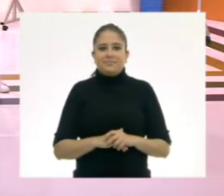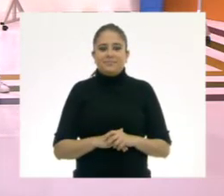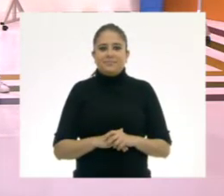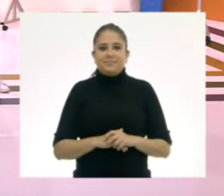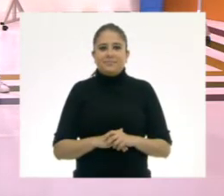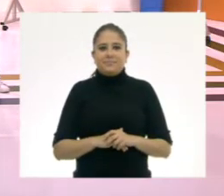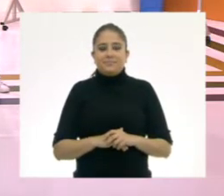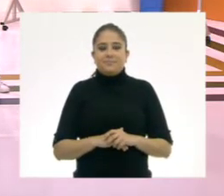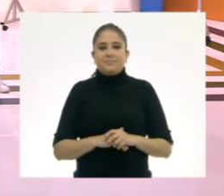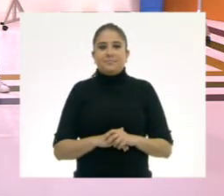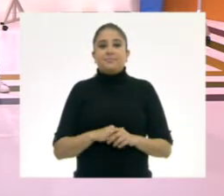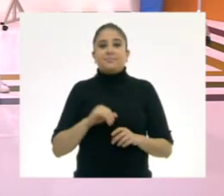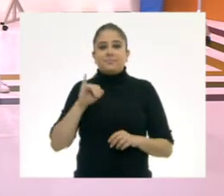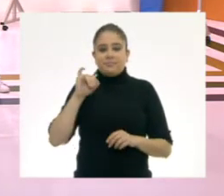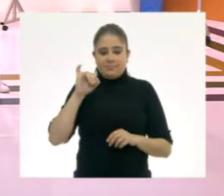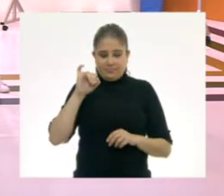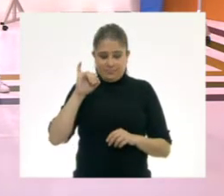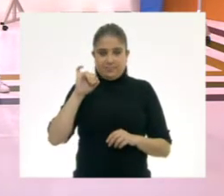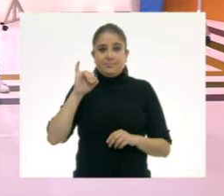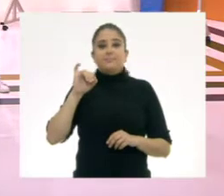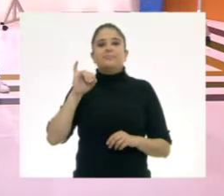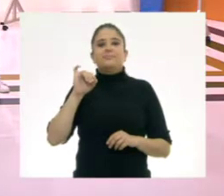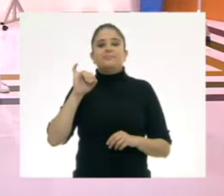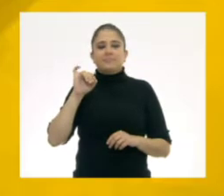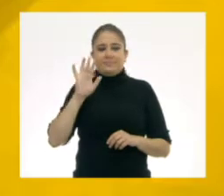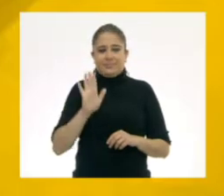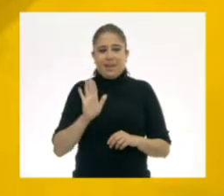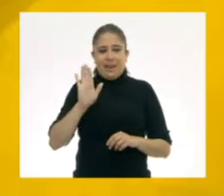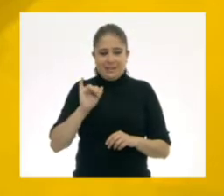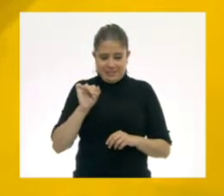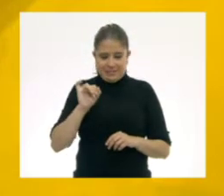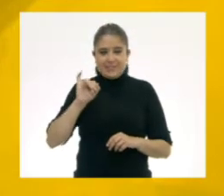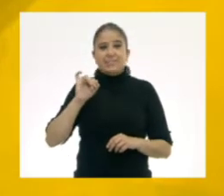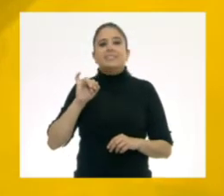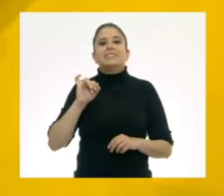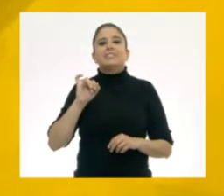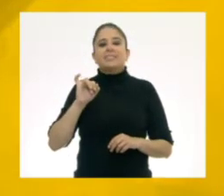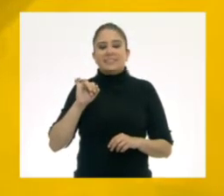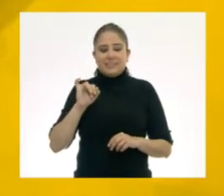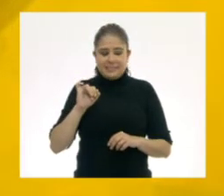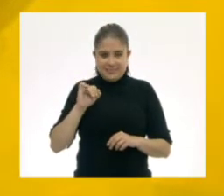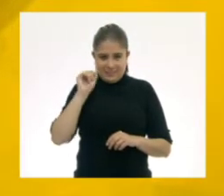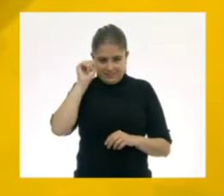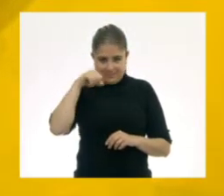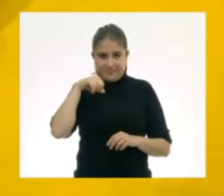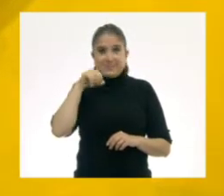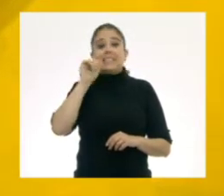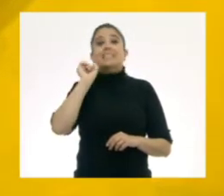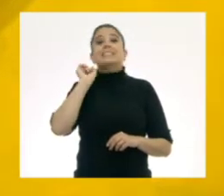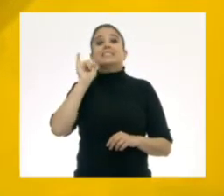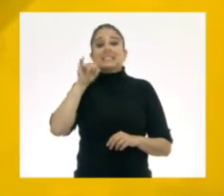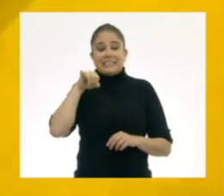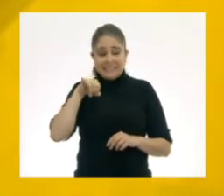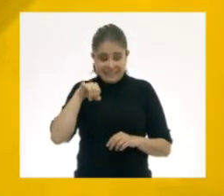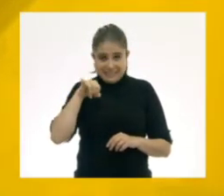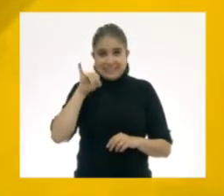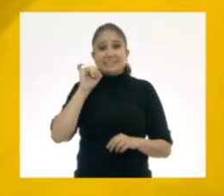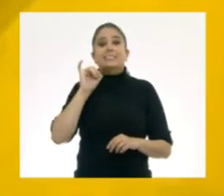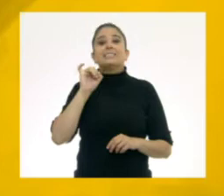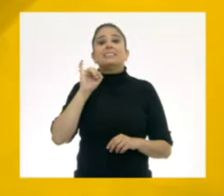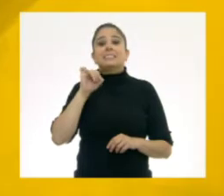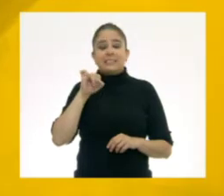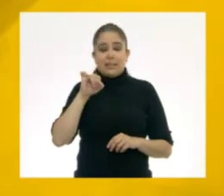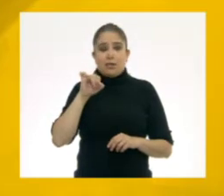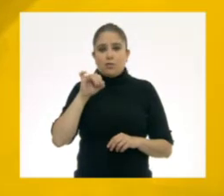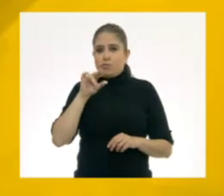Empezamos, hacemos con un sí, abajo, arriba, diciendo sí, atrás, ahora un